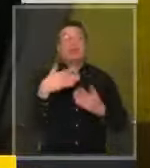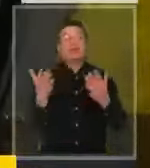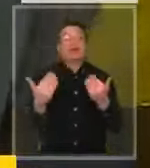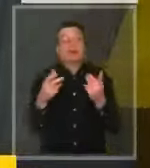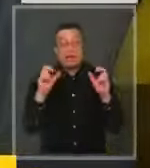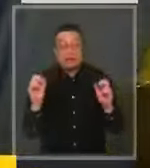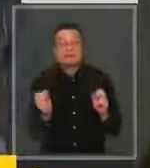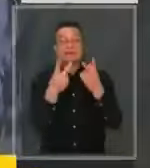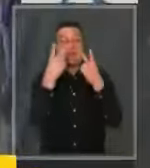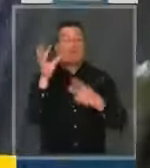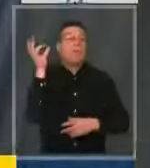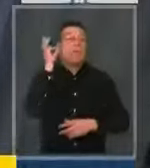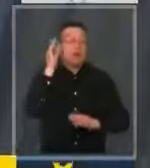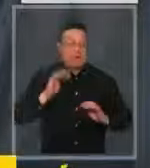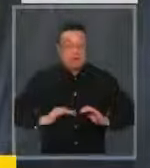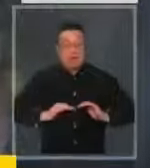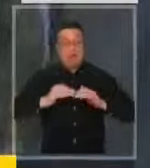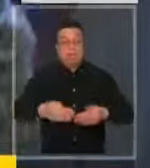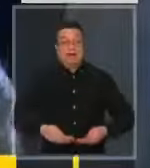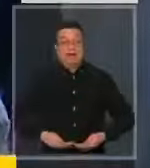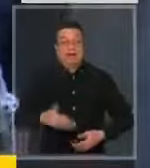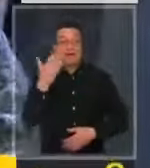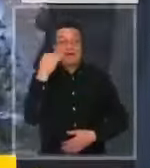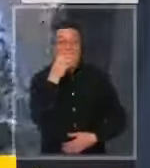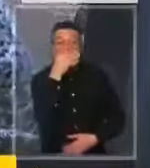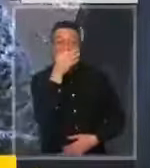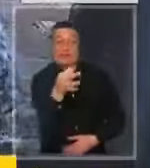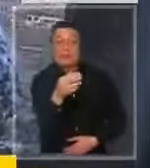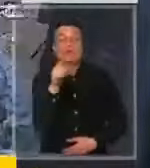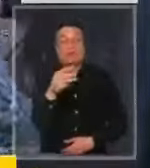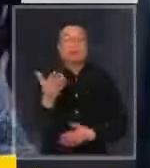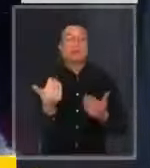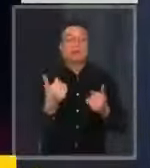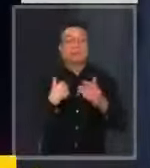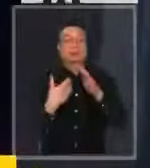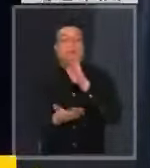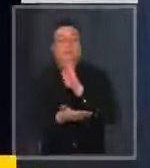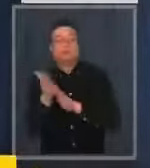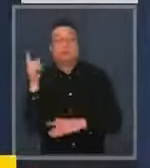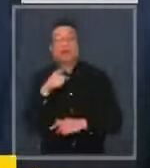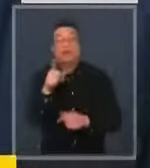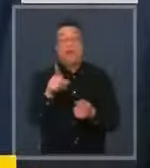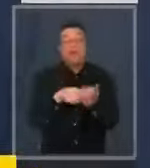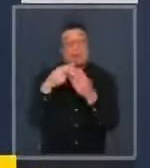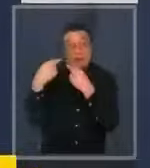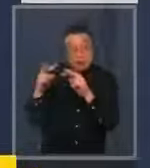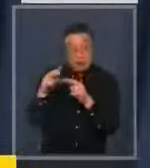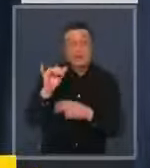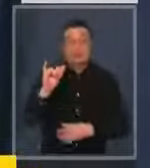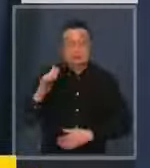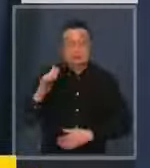mujer embarazada que contamos al principio. A ver, ¿usted quién es? ¿Es familiar de usted? Es familiar mío, mi sobrino.